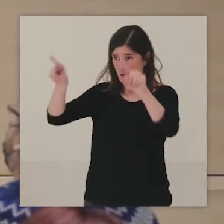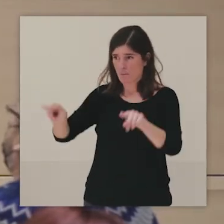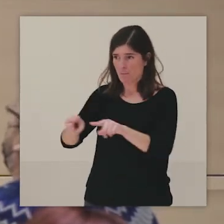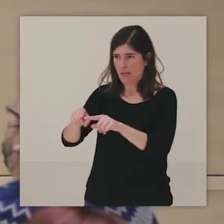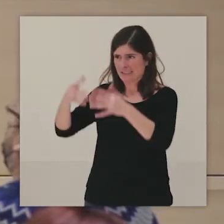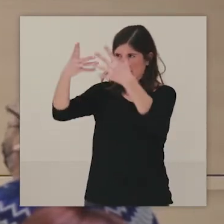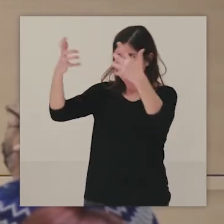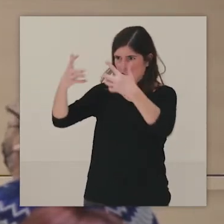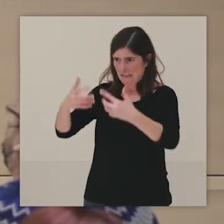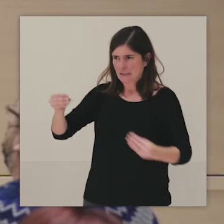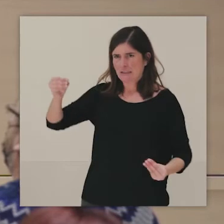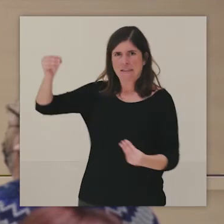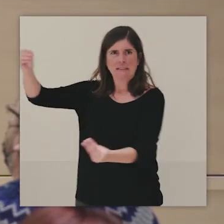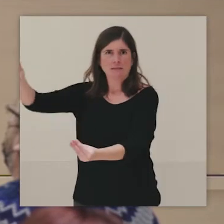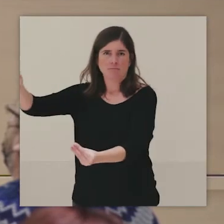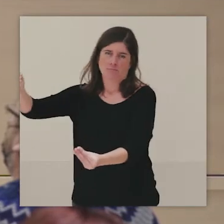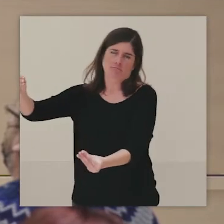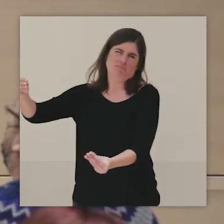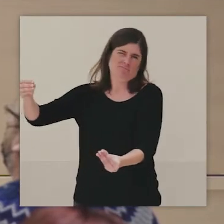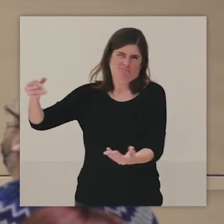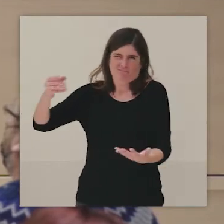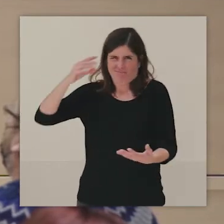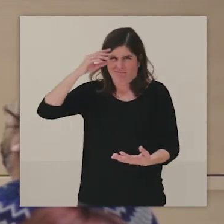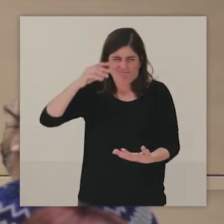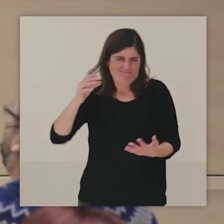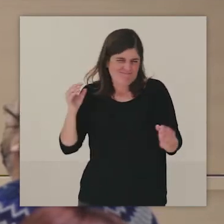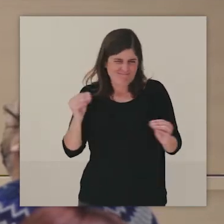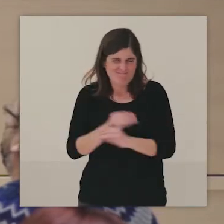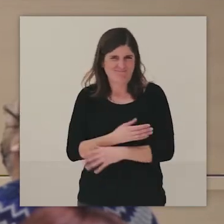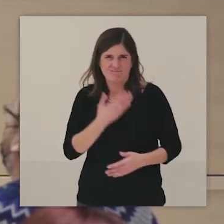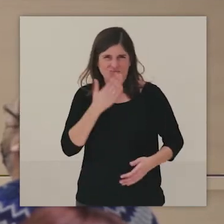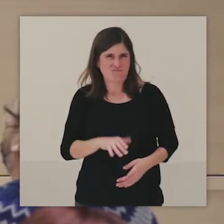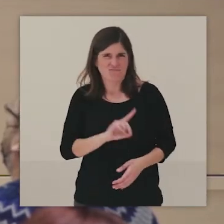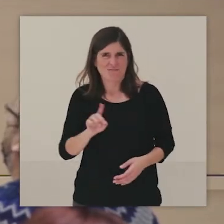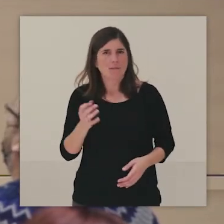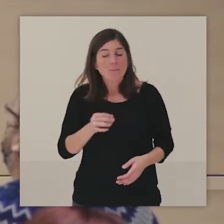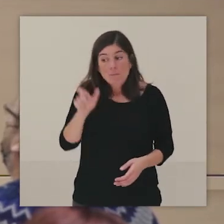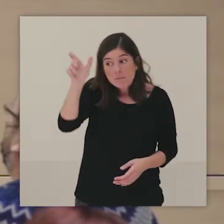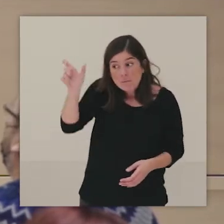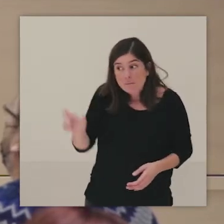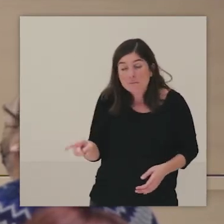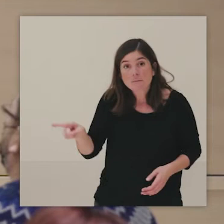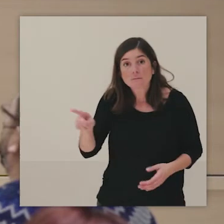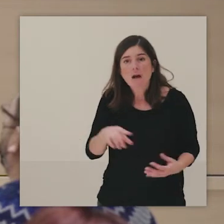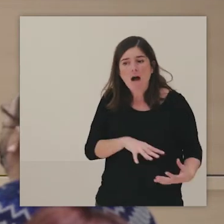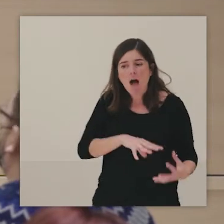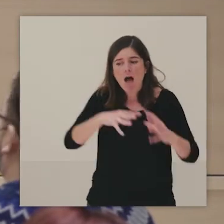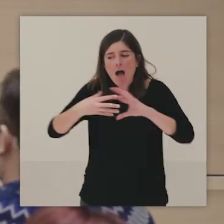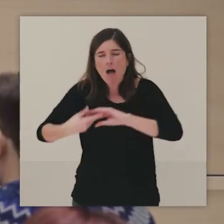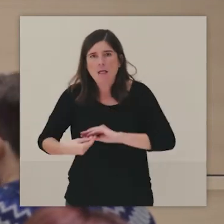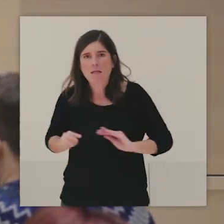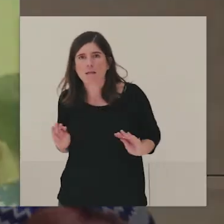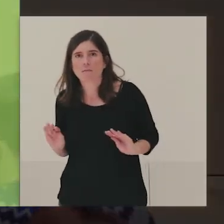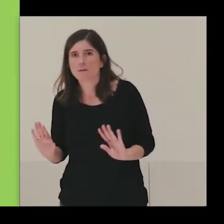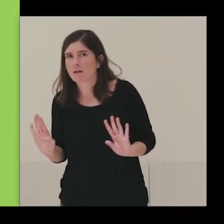sentido. Entonces tenemos que adecuar, y no es menoscabo, es adaptación a las circunstancias de la persona. Y entonces por